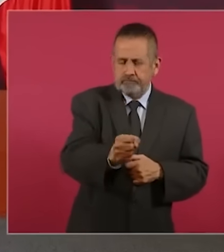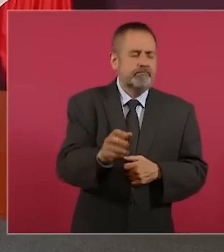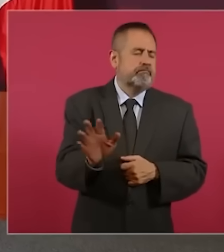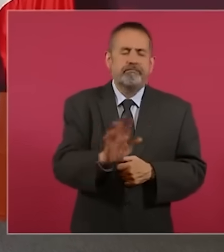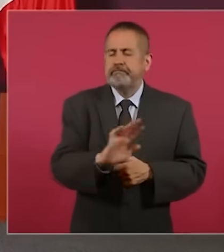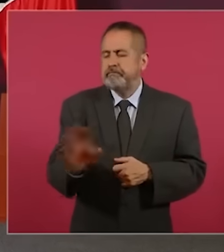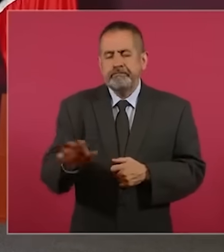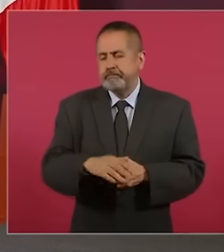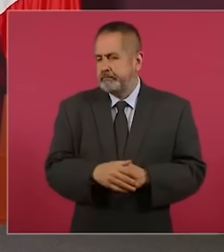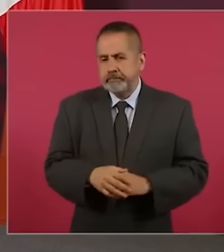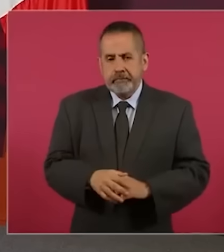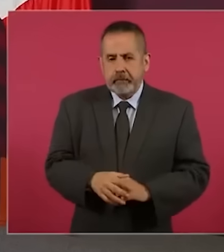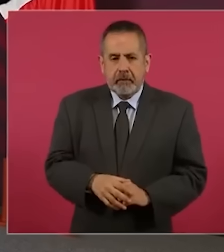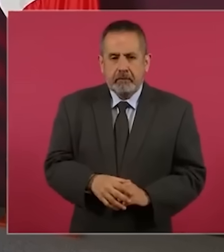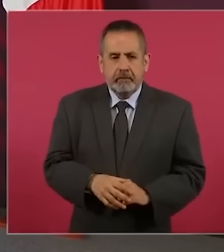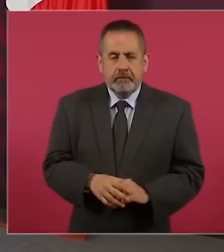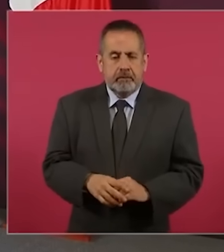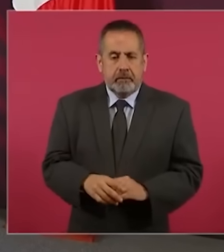como